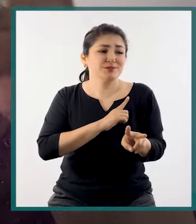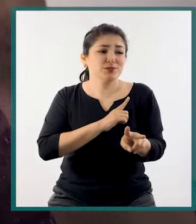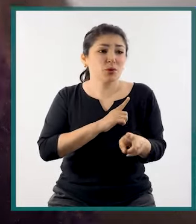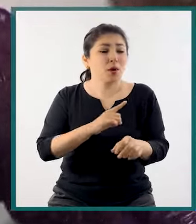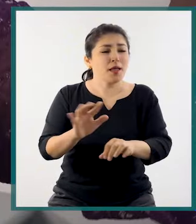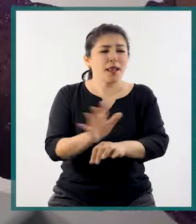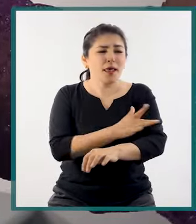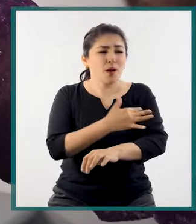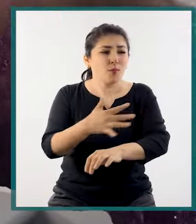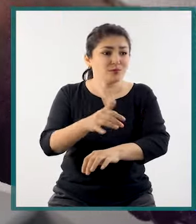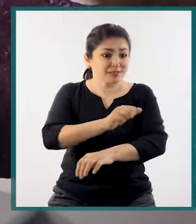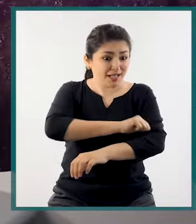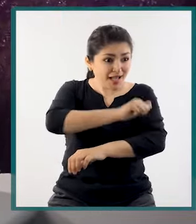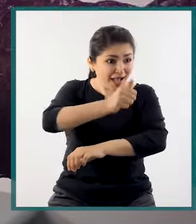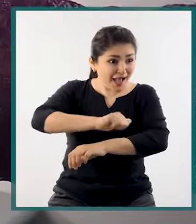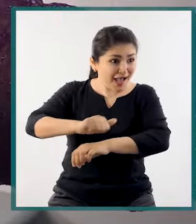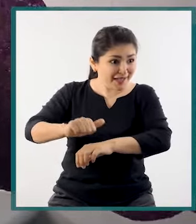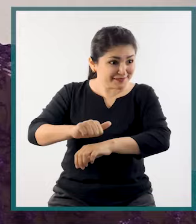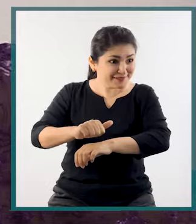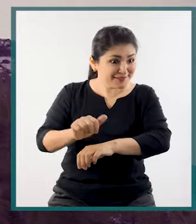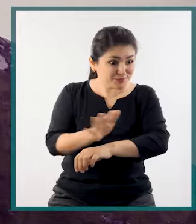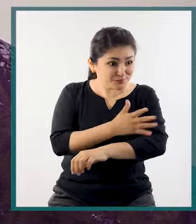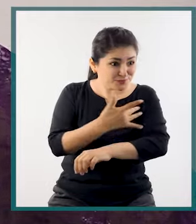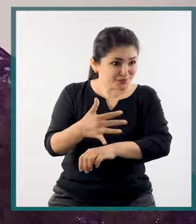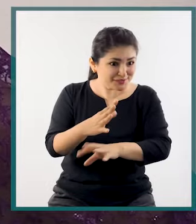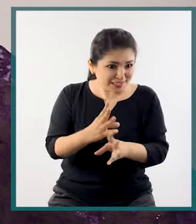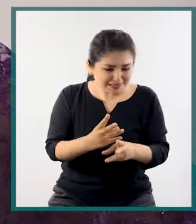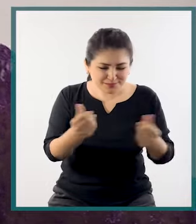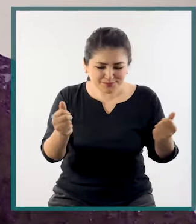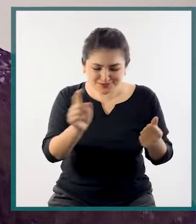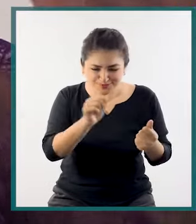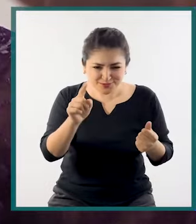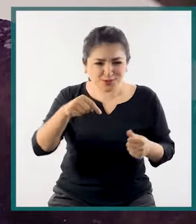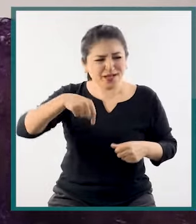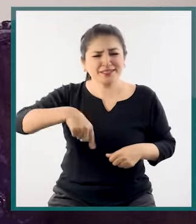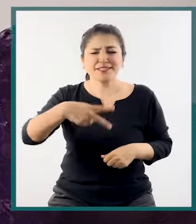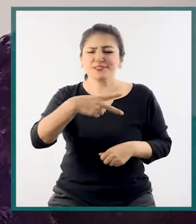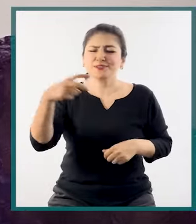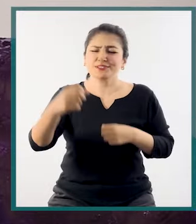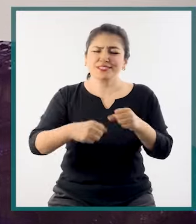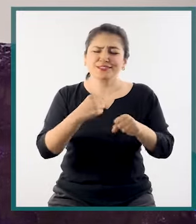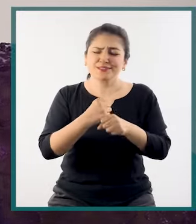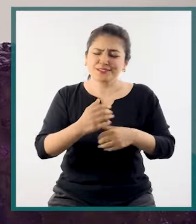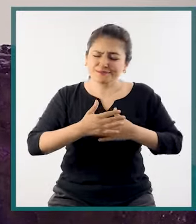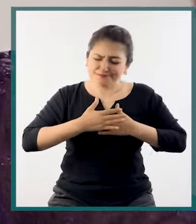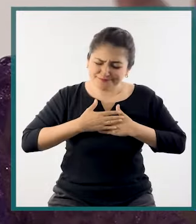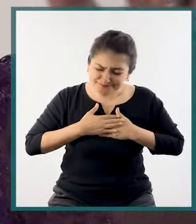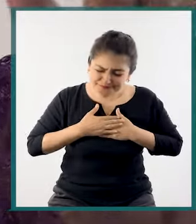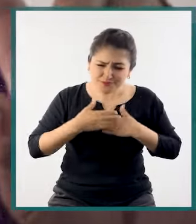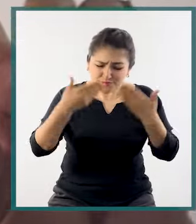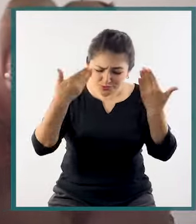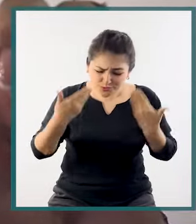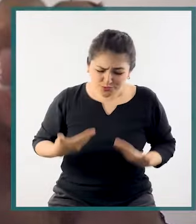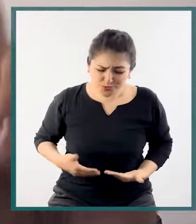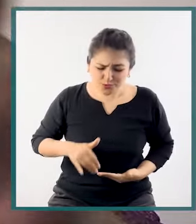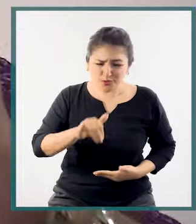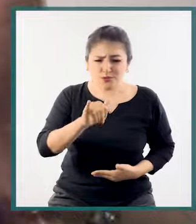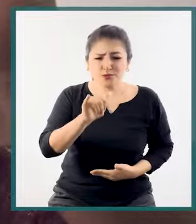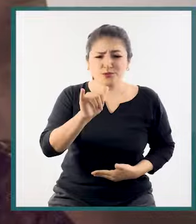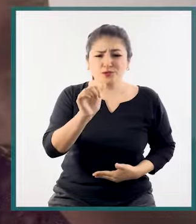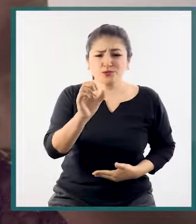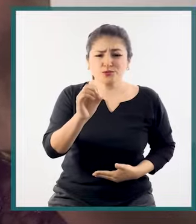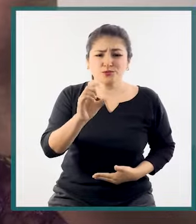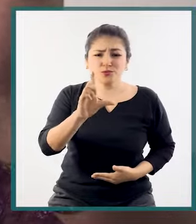que nuestra música andina no morirá. Claro que sí, Modo Centenario, con mucho cariño, les dice Yolanda Panduro